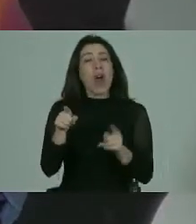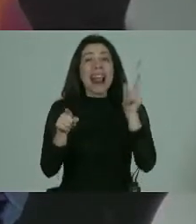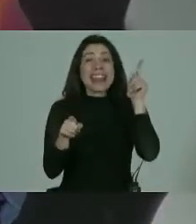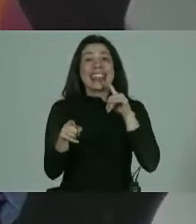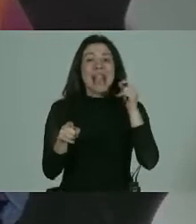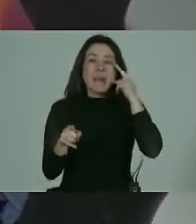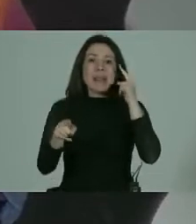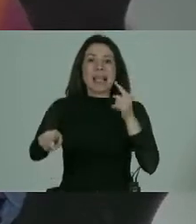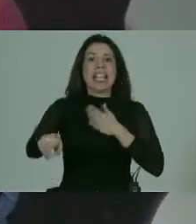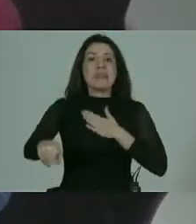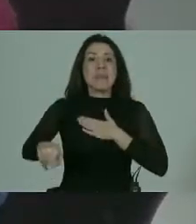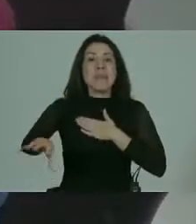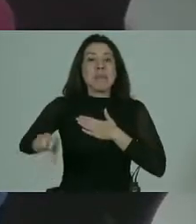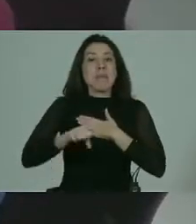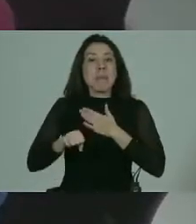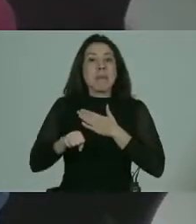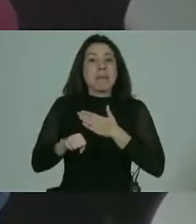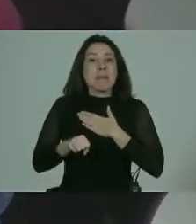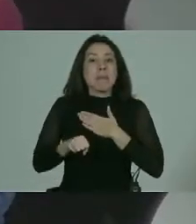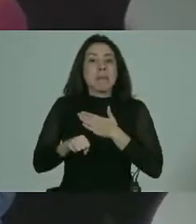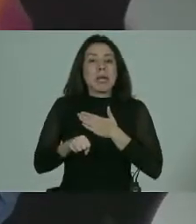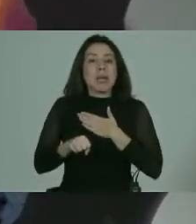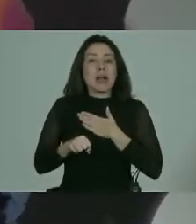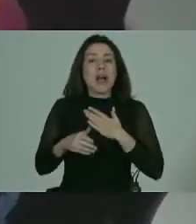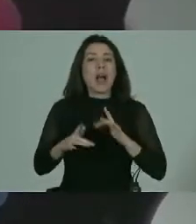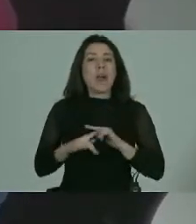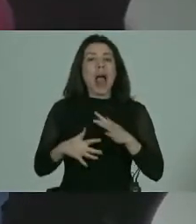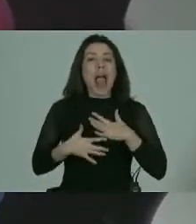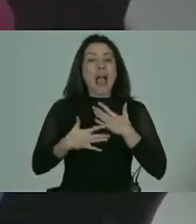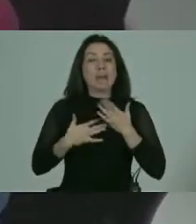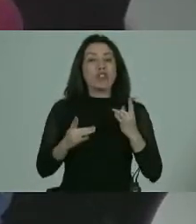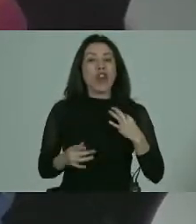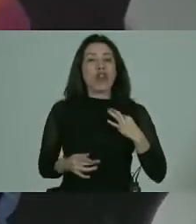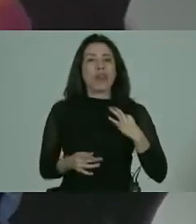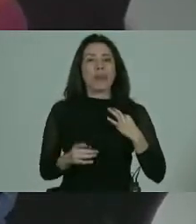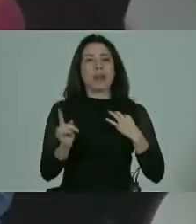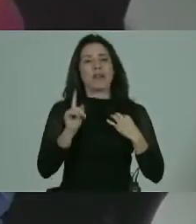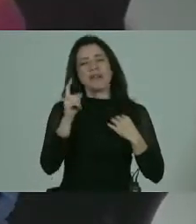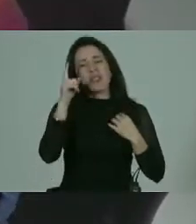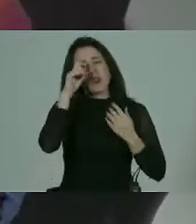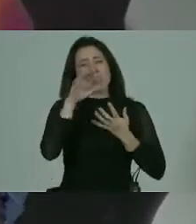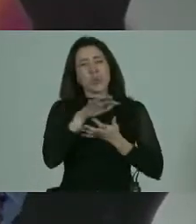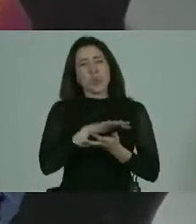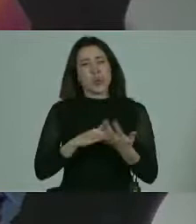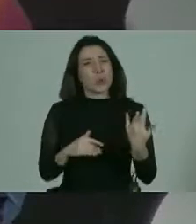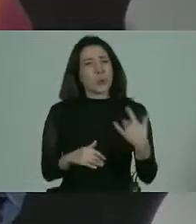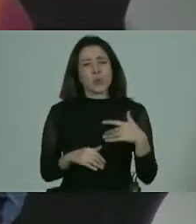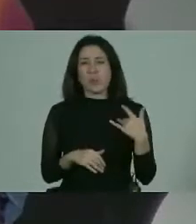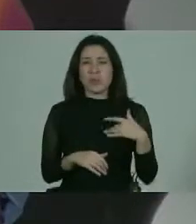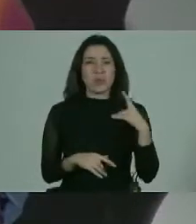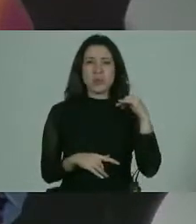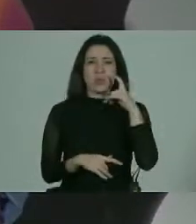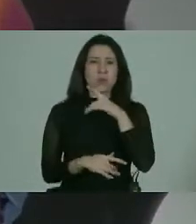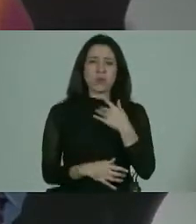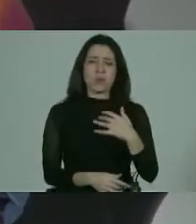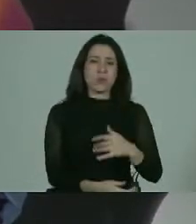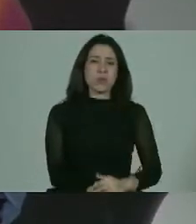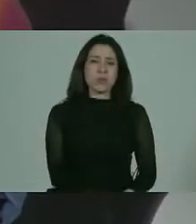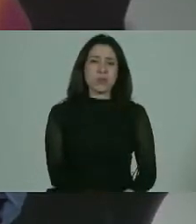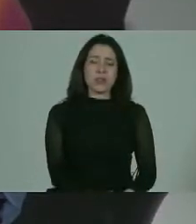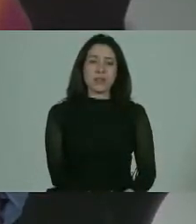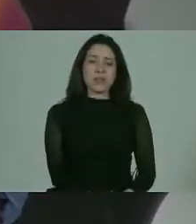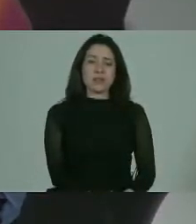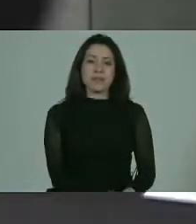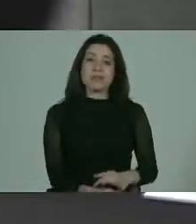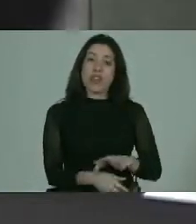tal vez emocionalmente no no va a depender o sea no va súper complejo encuentro dibuja punto y es muy difícil si es muy difícil